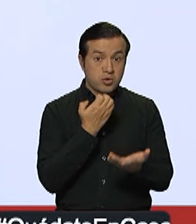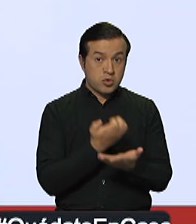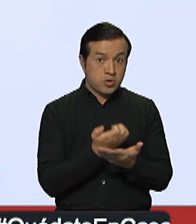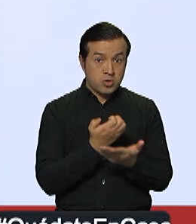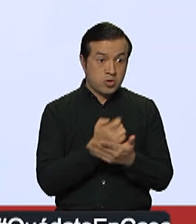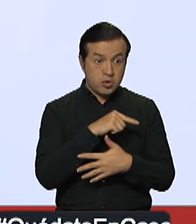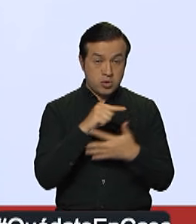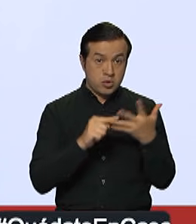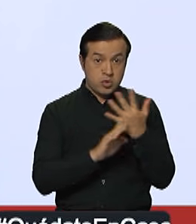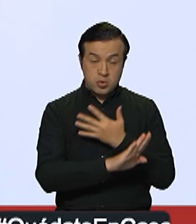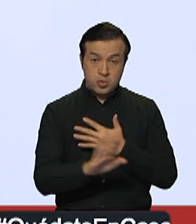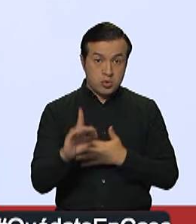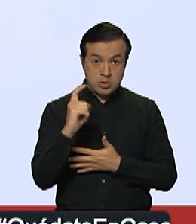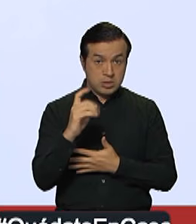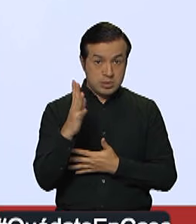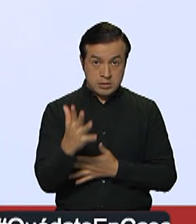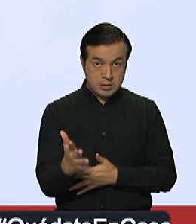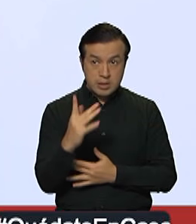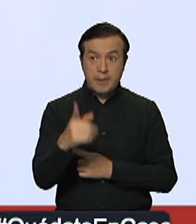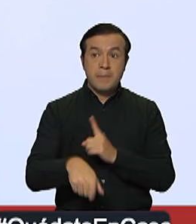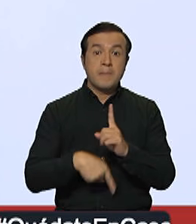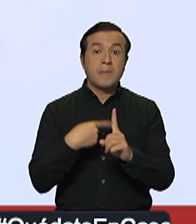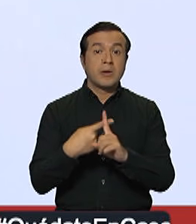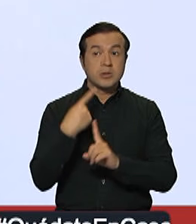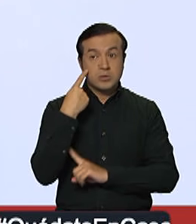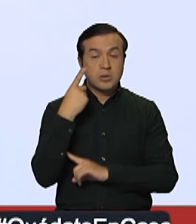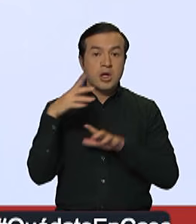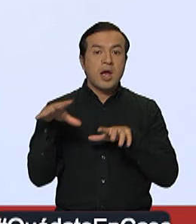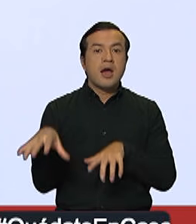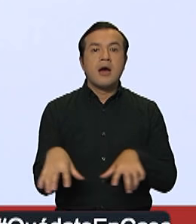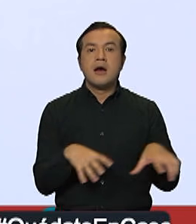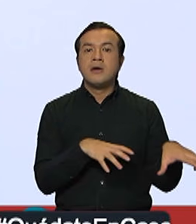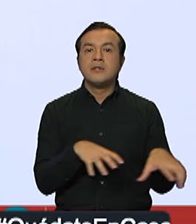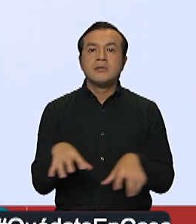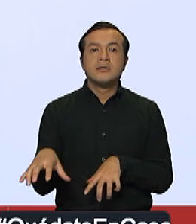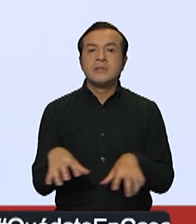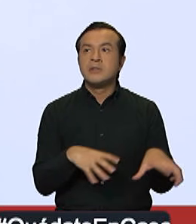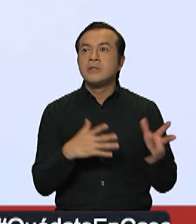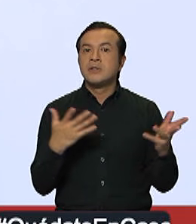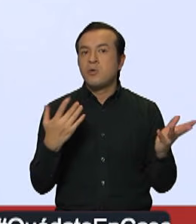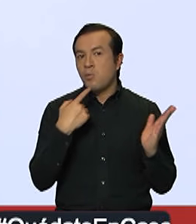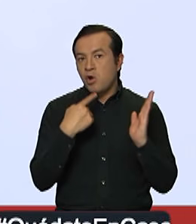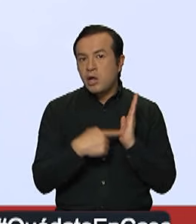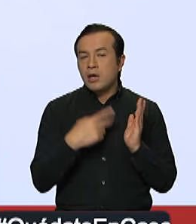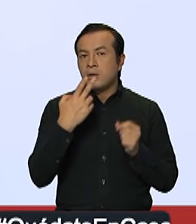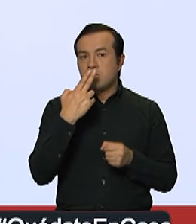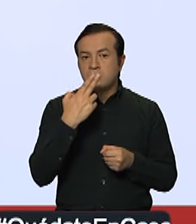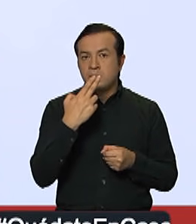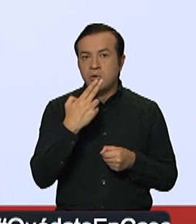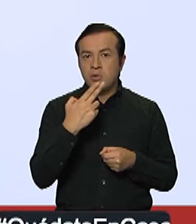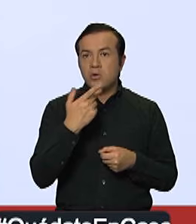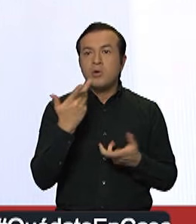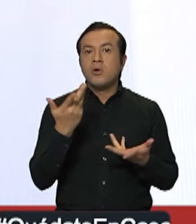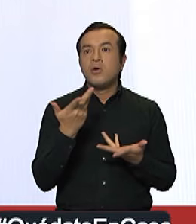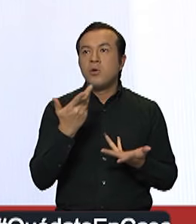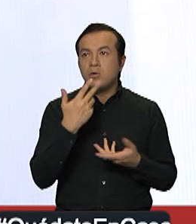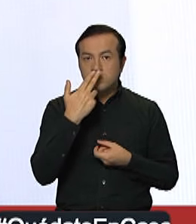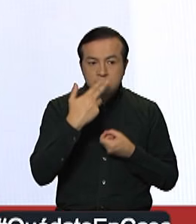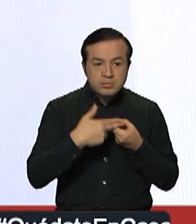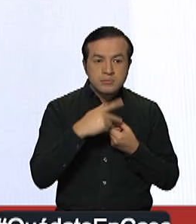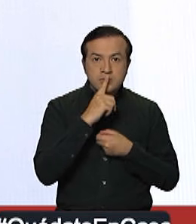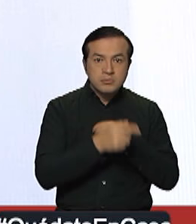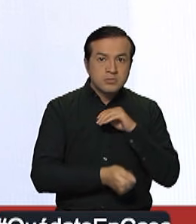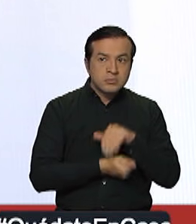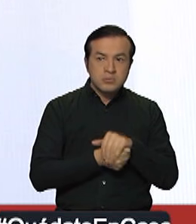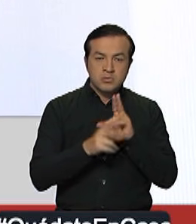lo necesitan y, por otro lado, también a subsidiar actividades ilícitas como el narcotráfico o el contrabando. Que se